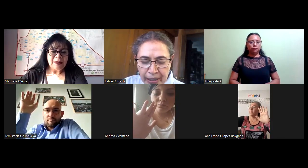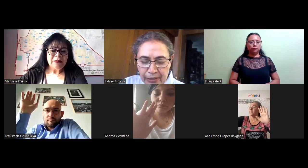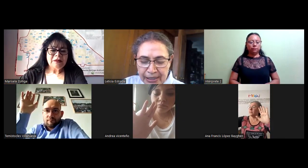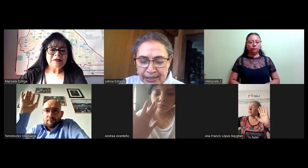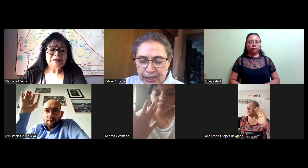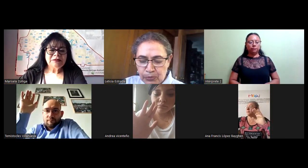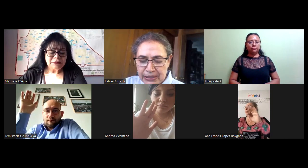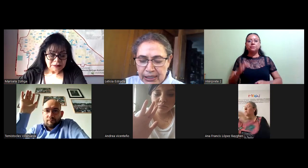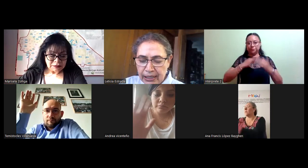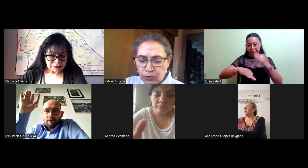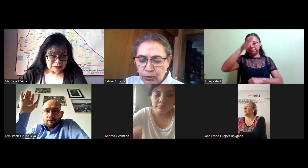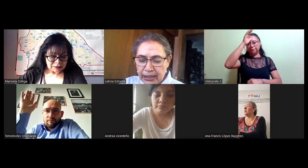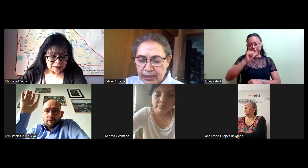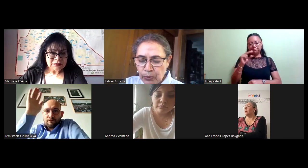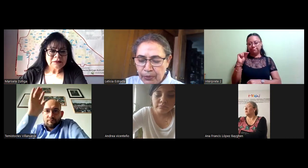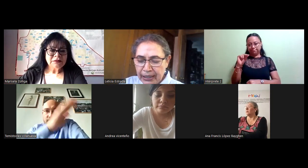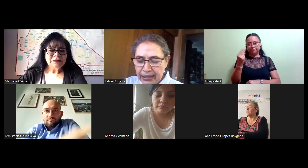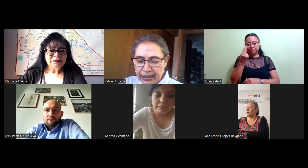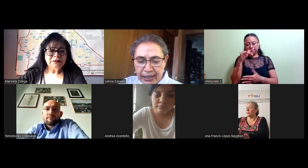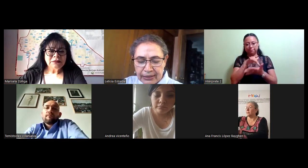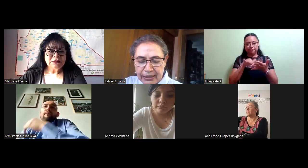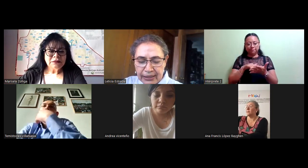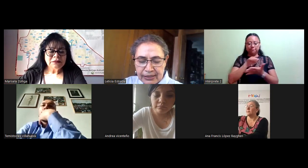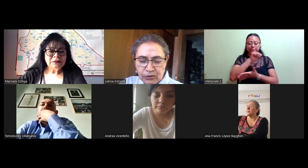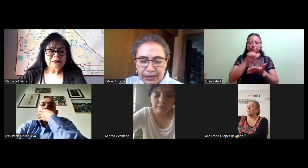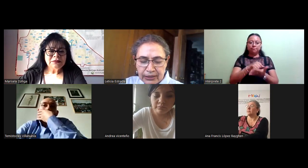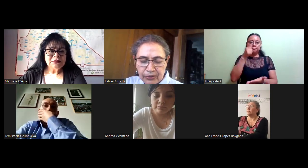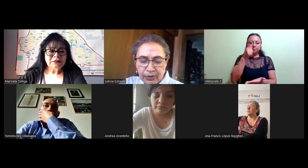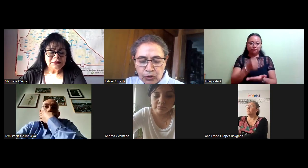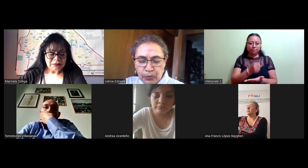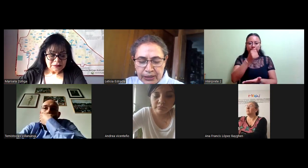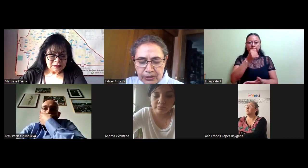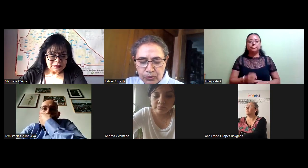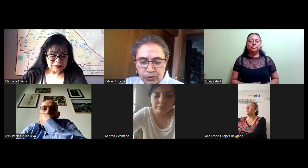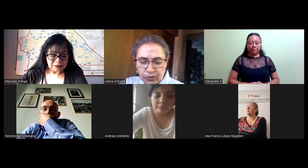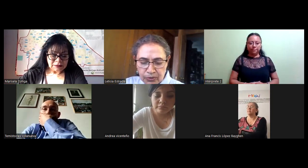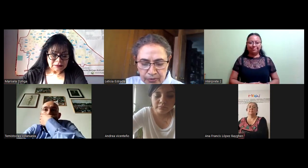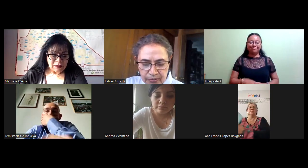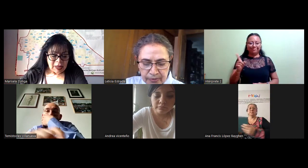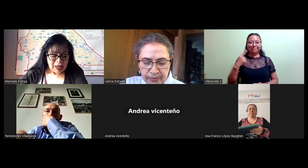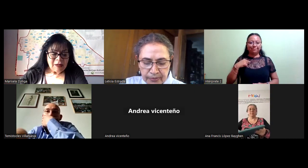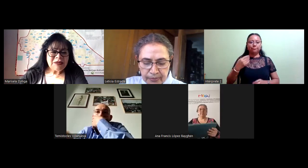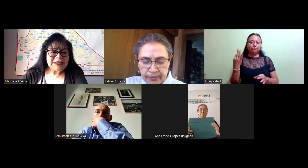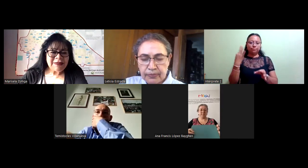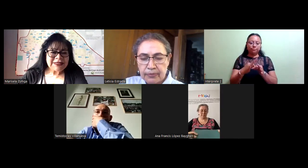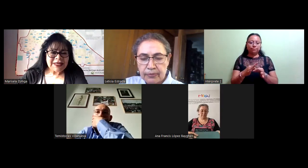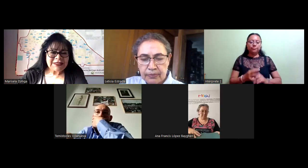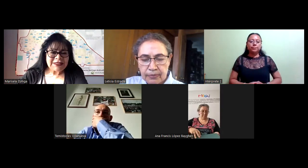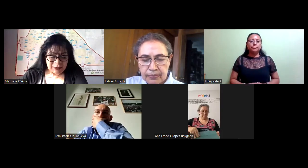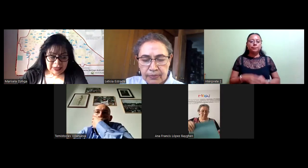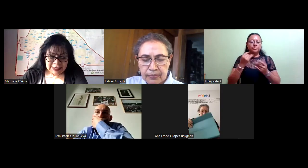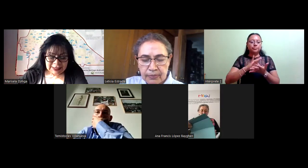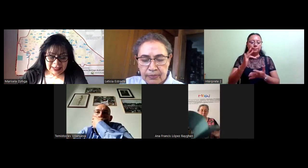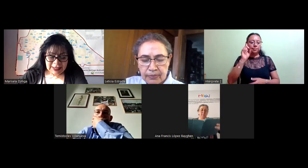Por unanimidad se dispensa la lectura y se aprueba el acta de la sesión anterior. Cumplida su instrucción. Muchísimas